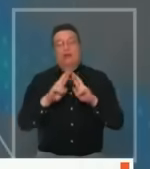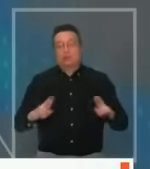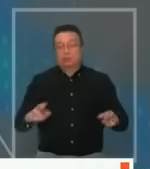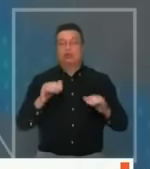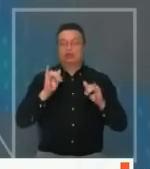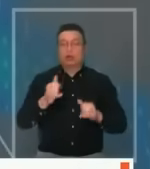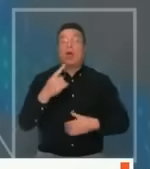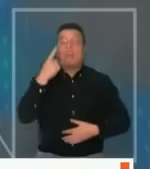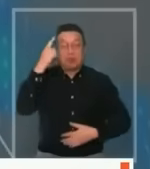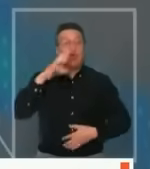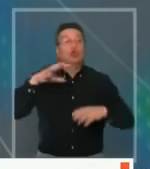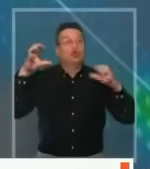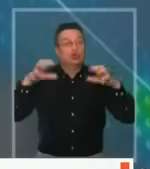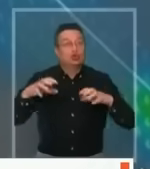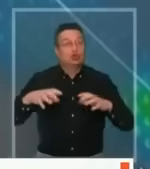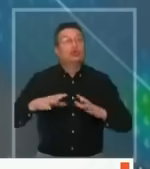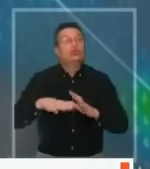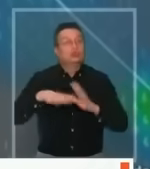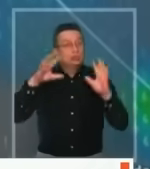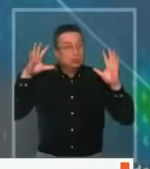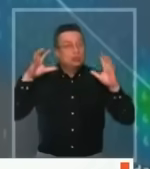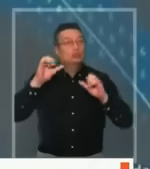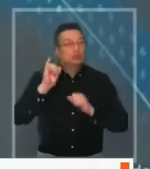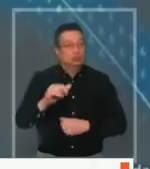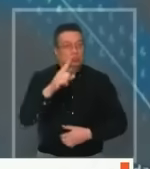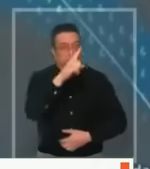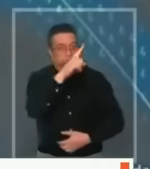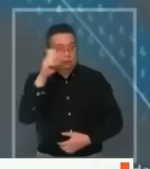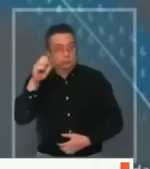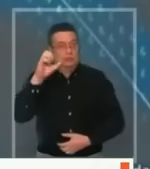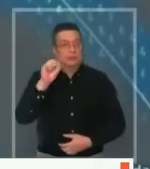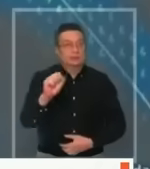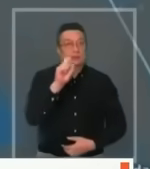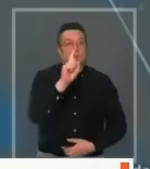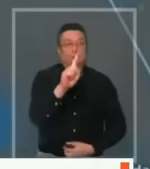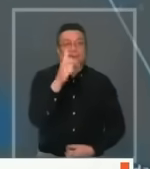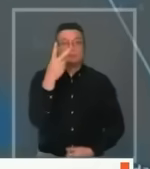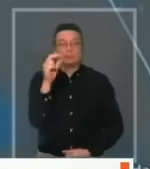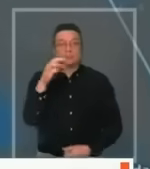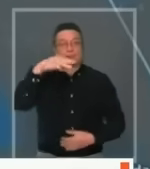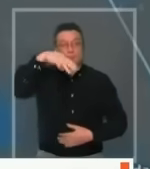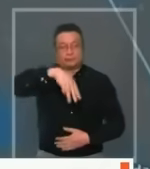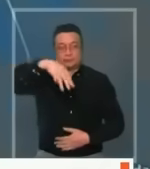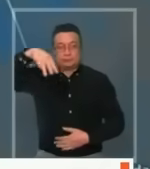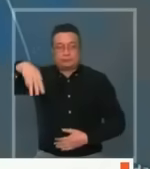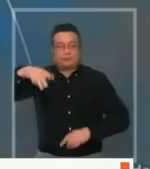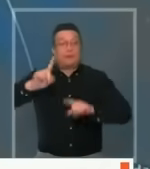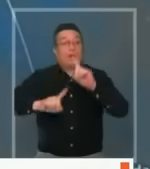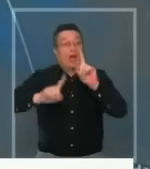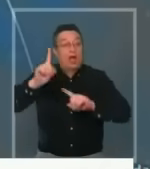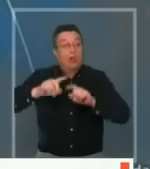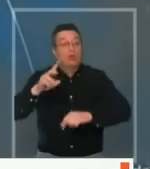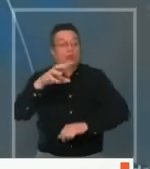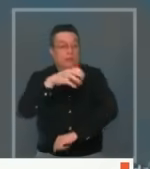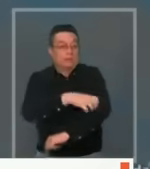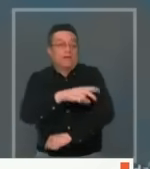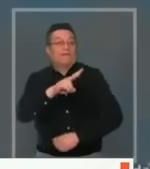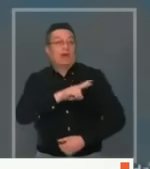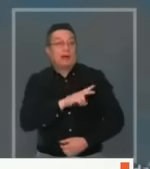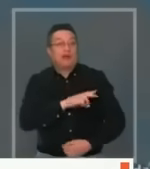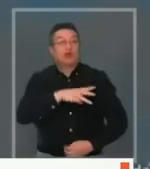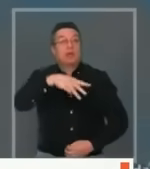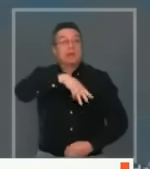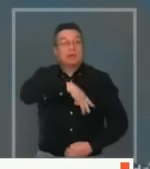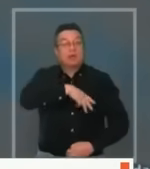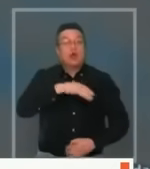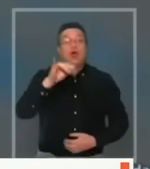harta agua, sol, le podrían caer entre 100 a 120 milímetros en algunos sectores de la región de Valparaíso y Metropolitana entre jueves